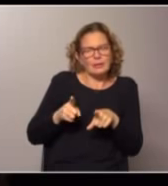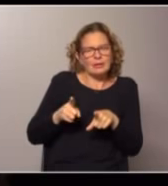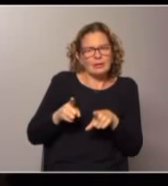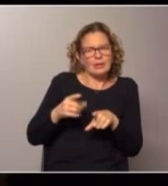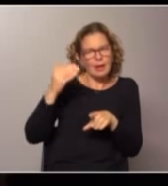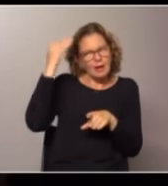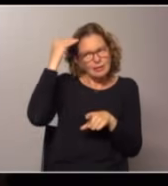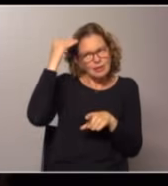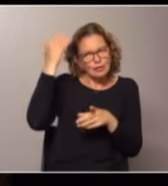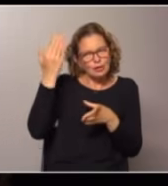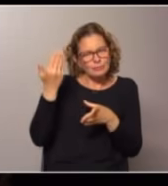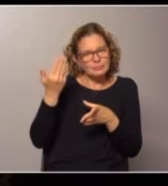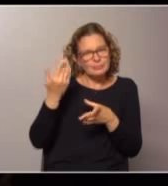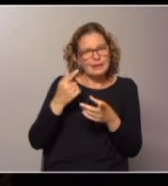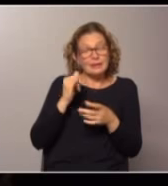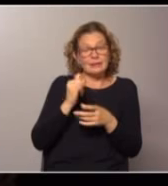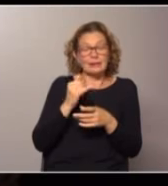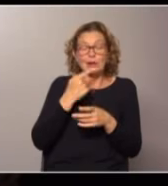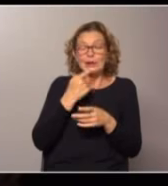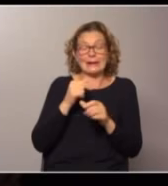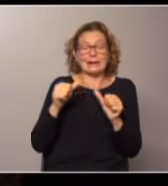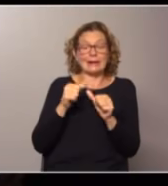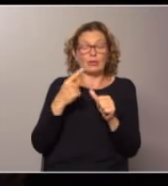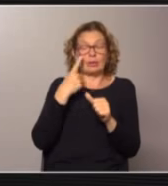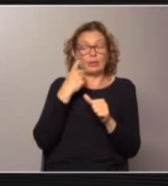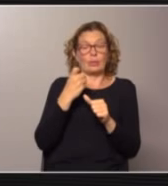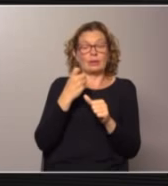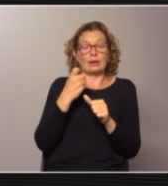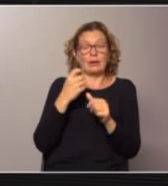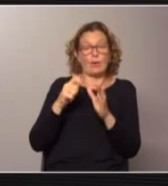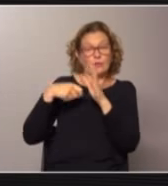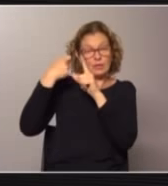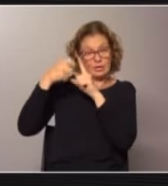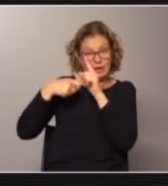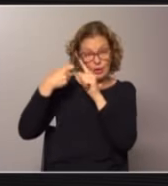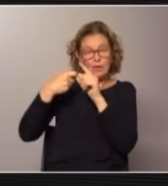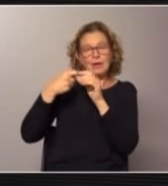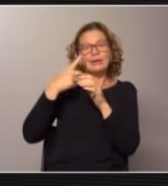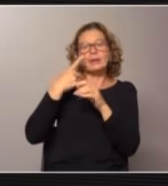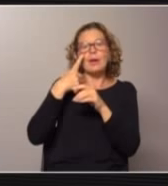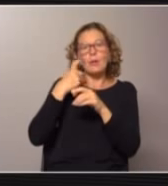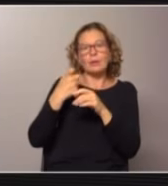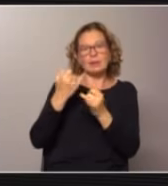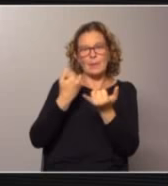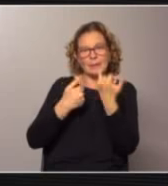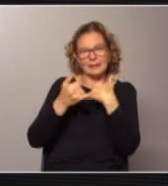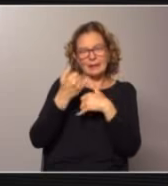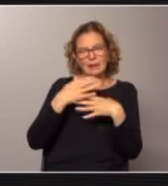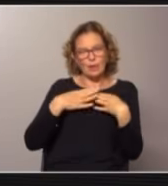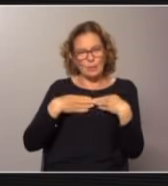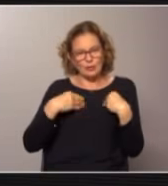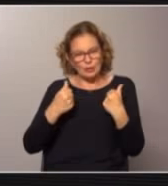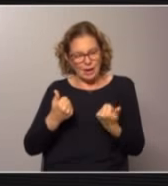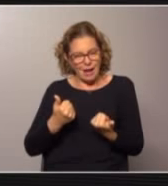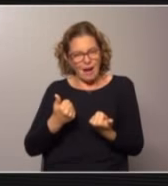actividad del cerebro y si lo que usaron fue que las partes de los vídeos que contenían mensajes que tengan que ver con lo emocional y